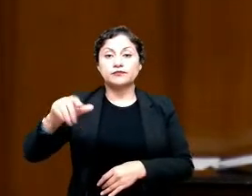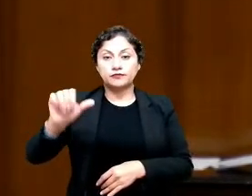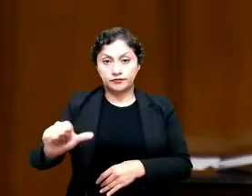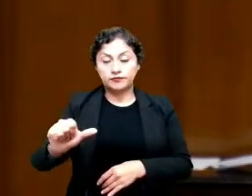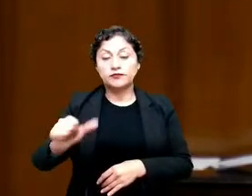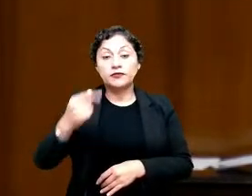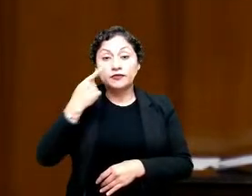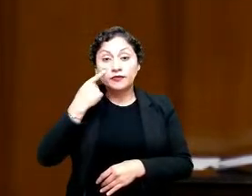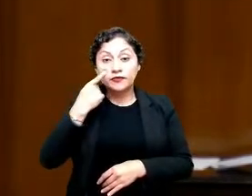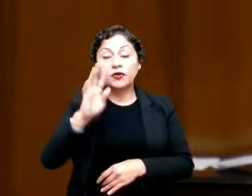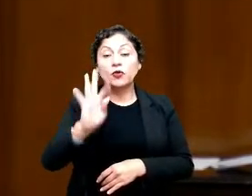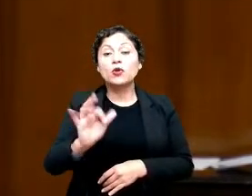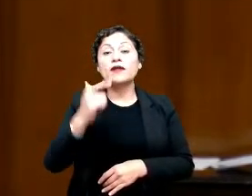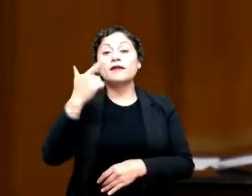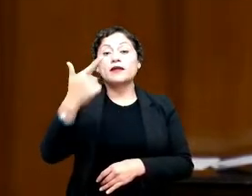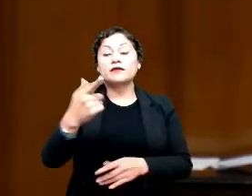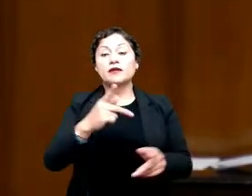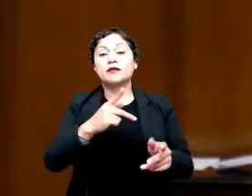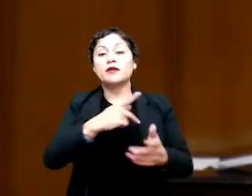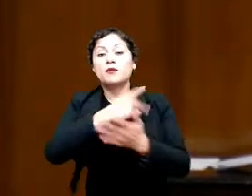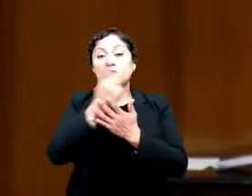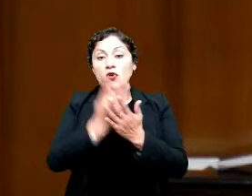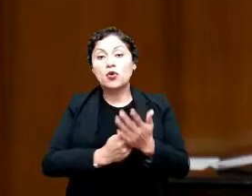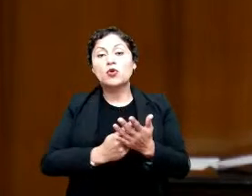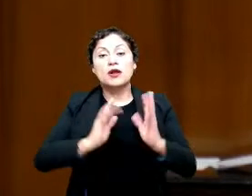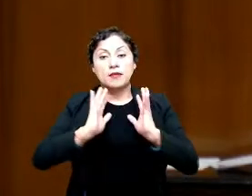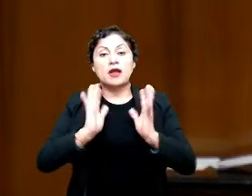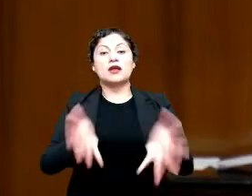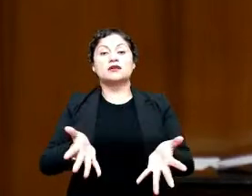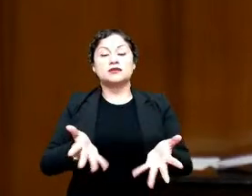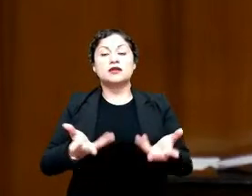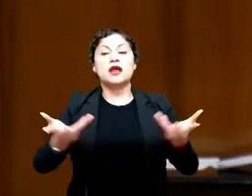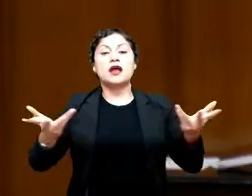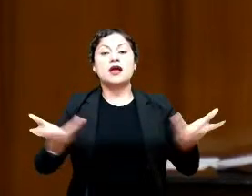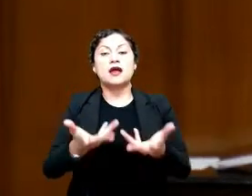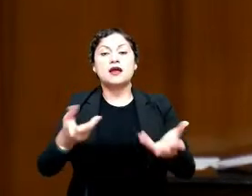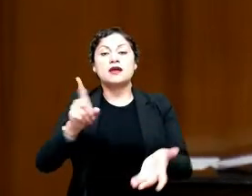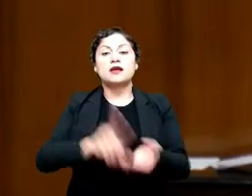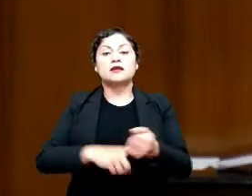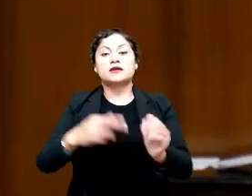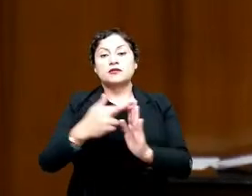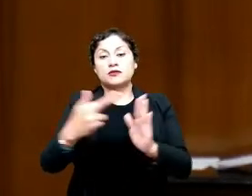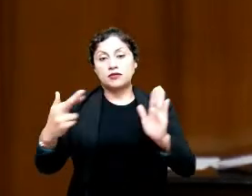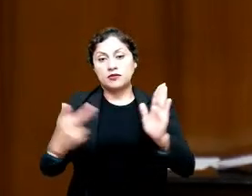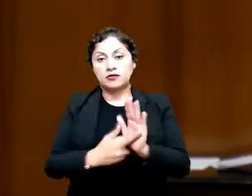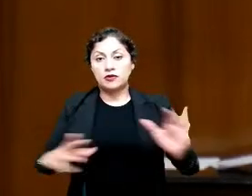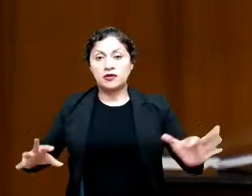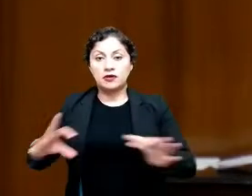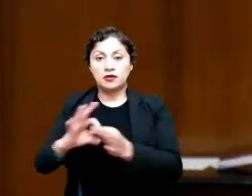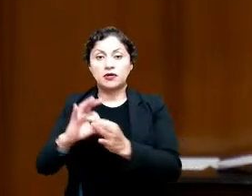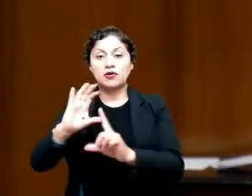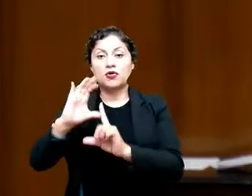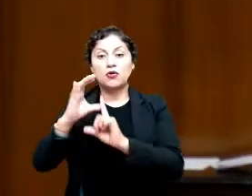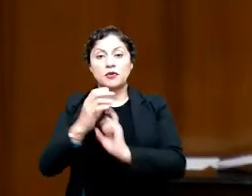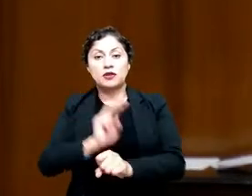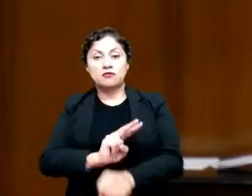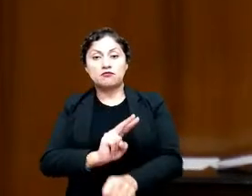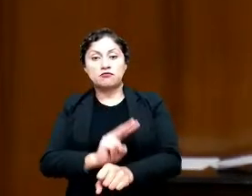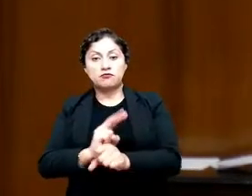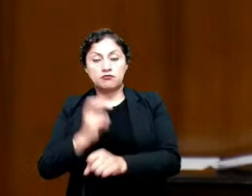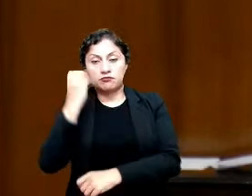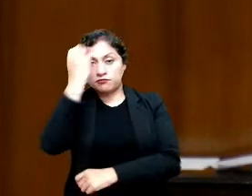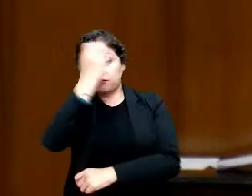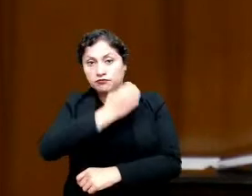47 programas sociales ejecutados. Cuentan con reglas de operación en un comité de admisión y seguimiento y criterios de